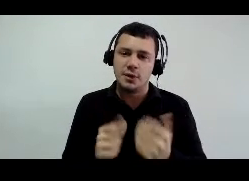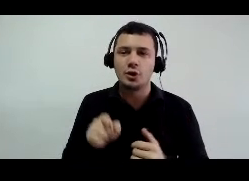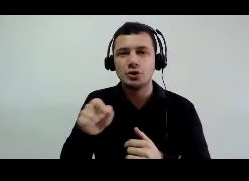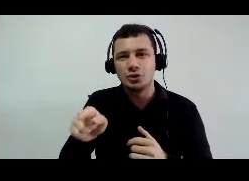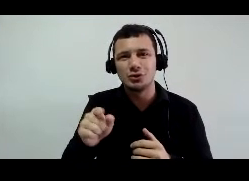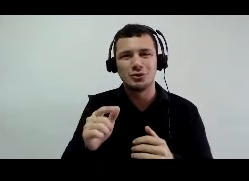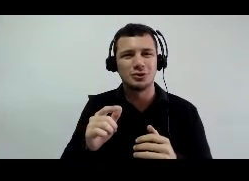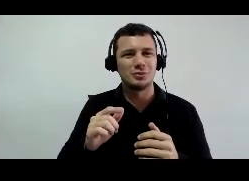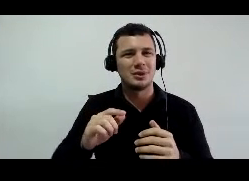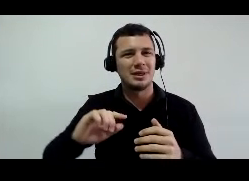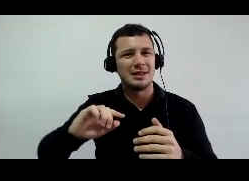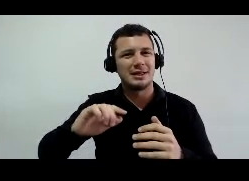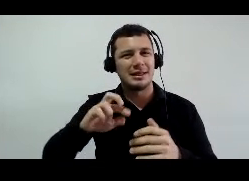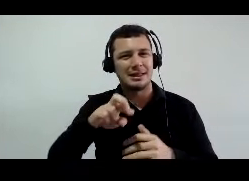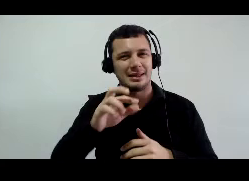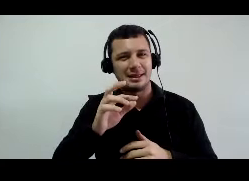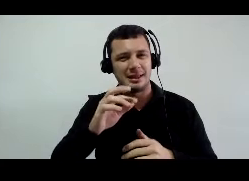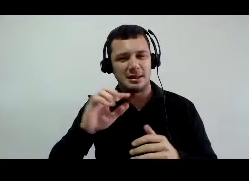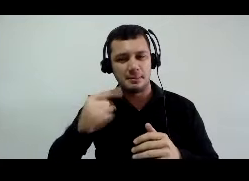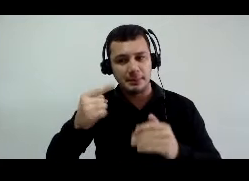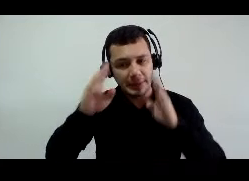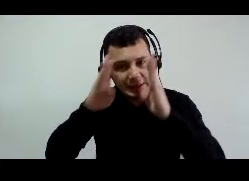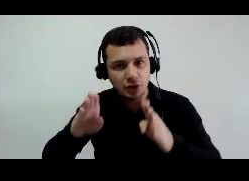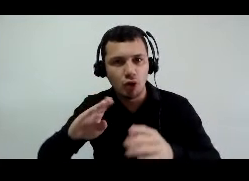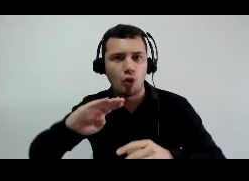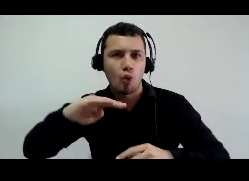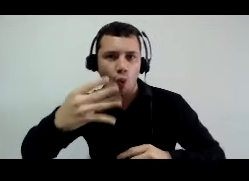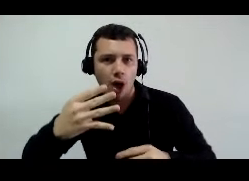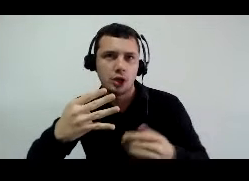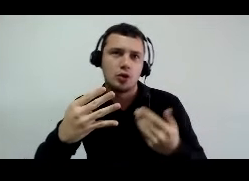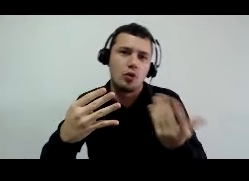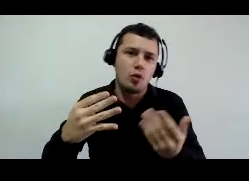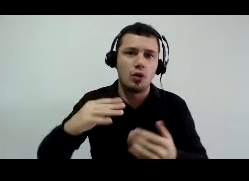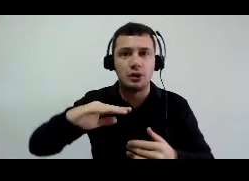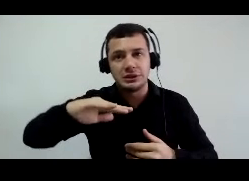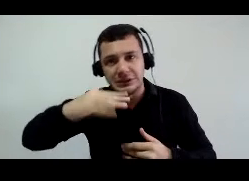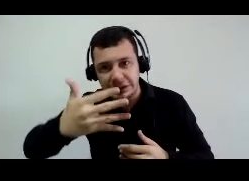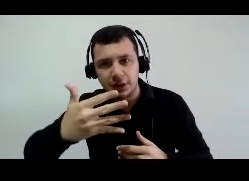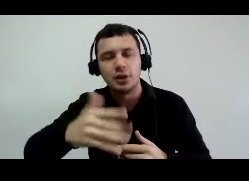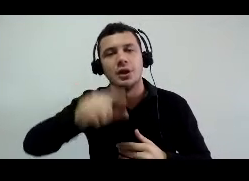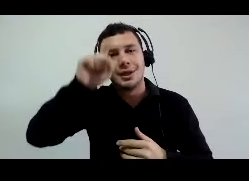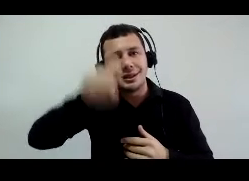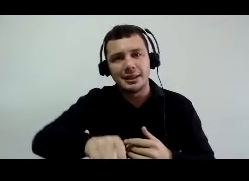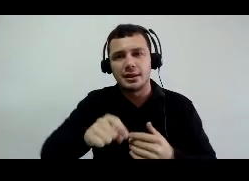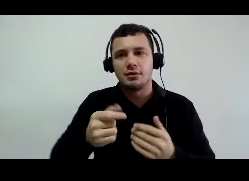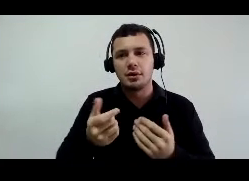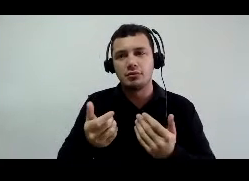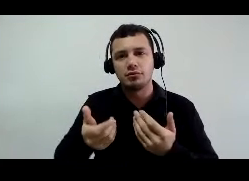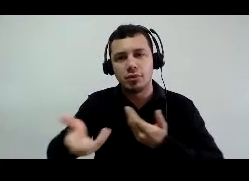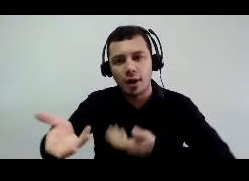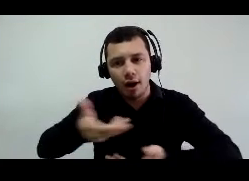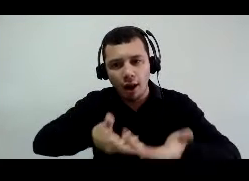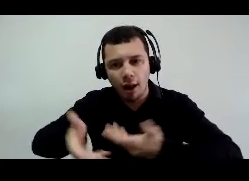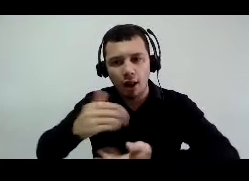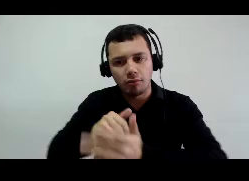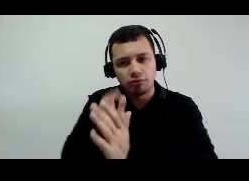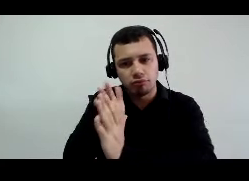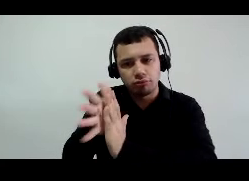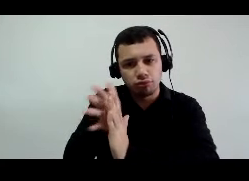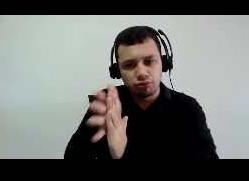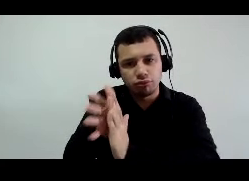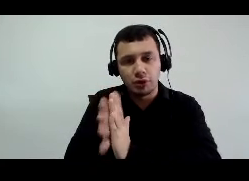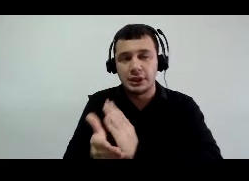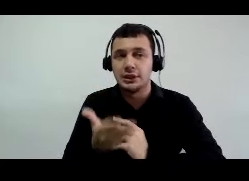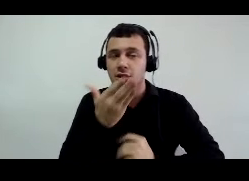triaje 5 existan esas vías de comunicación, existan esas líneas de comunicación entre esa